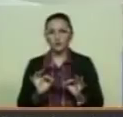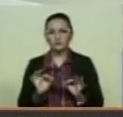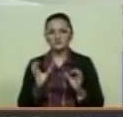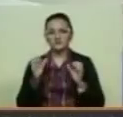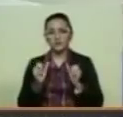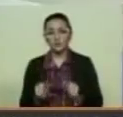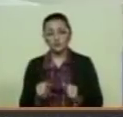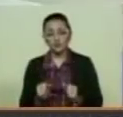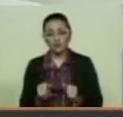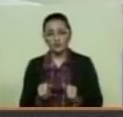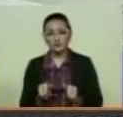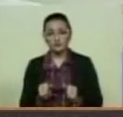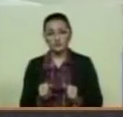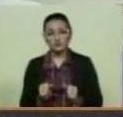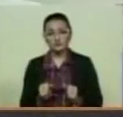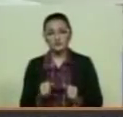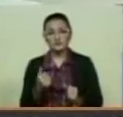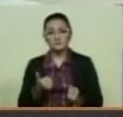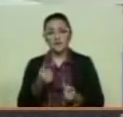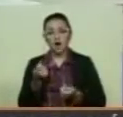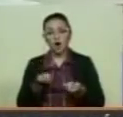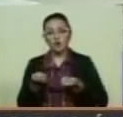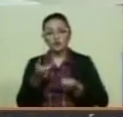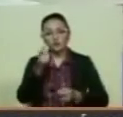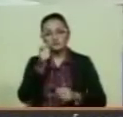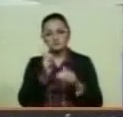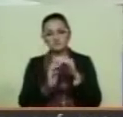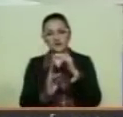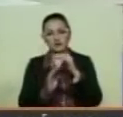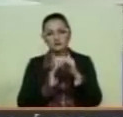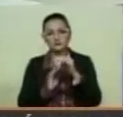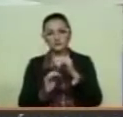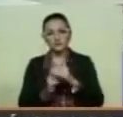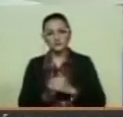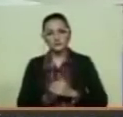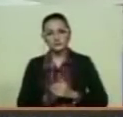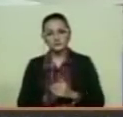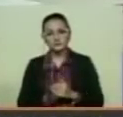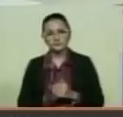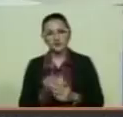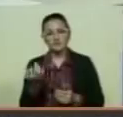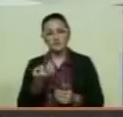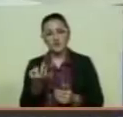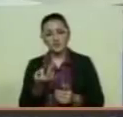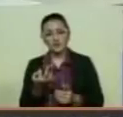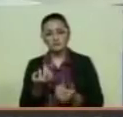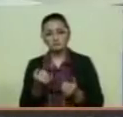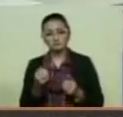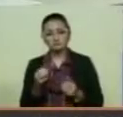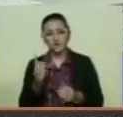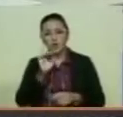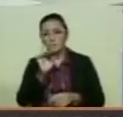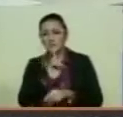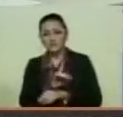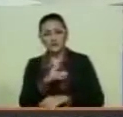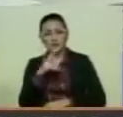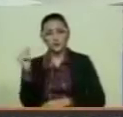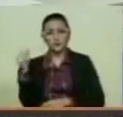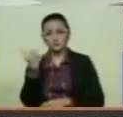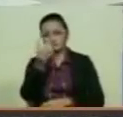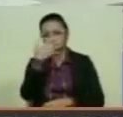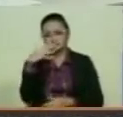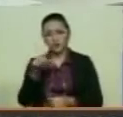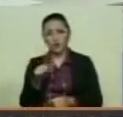seguridad ciudadana y avanzamos en el control migratorio para que sea la verdad la que se imponga y no las mentiras imperiales que